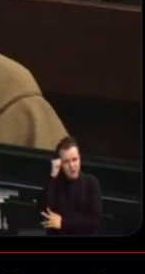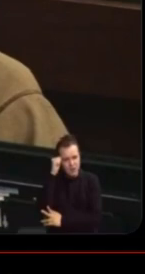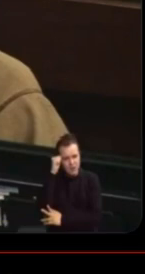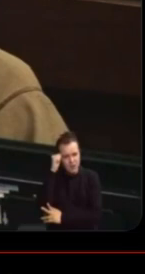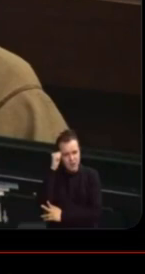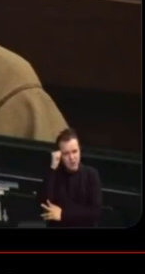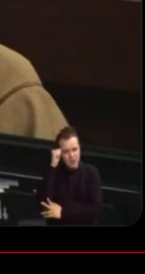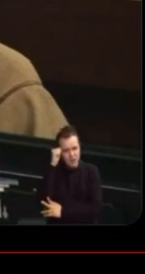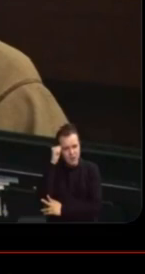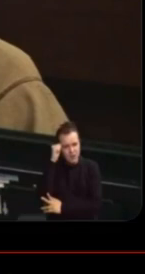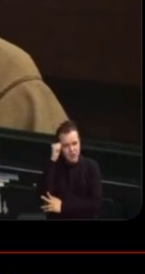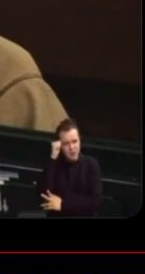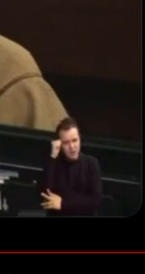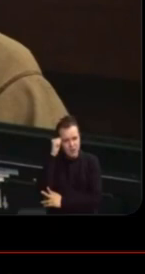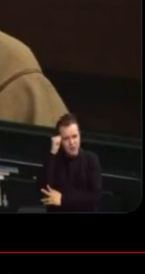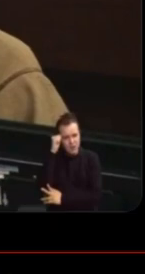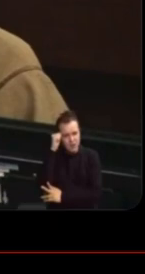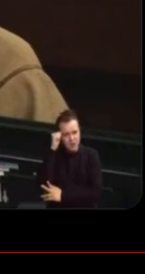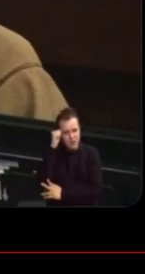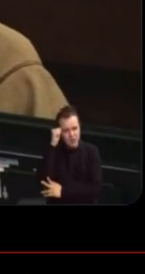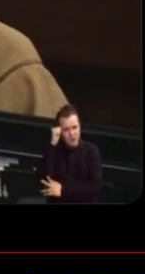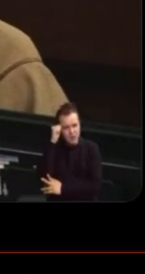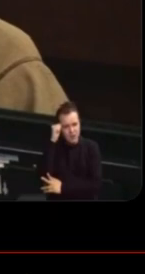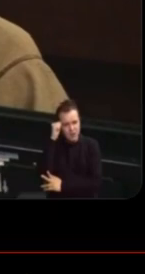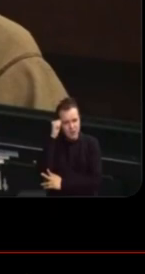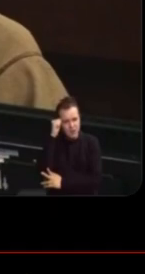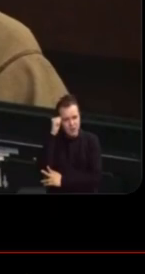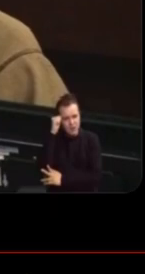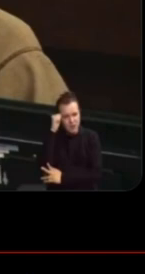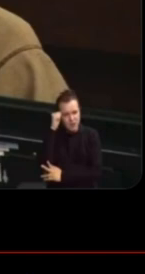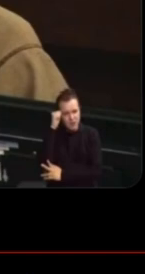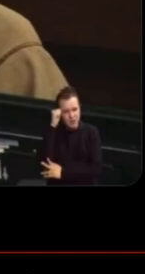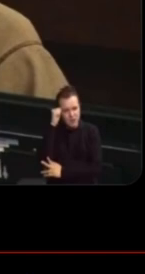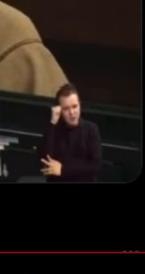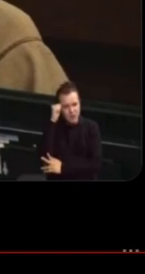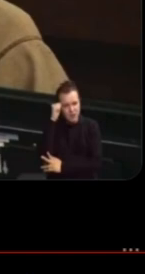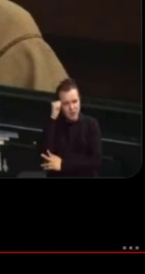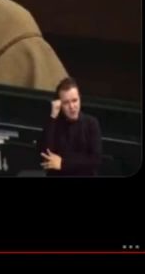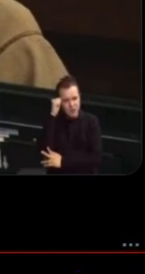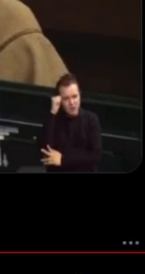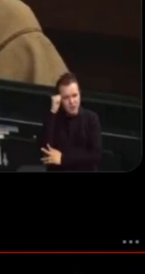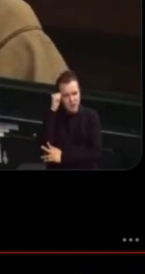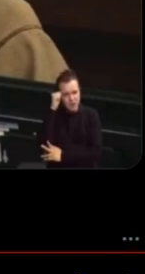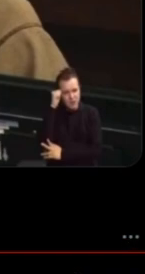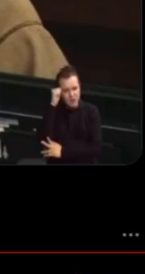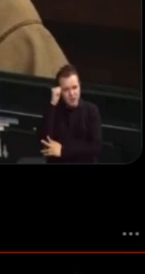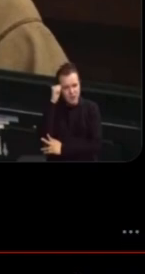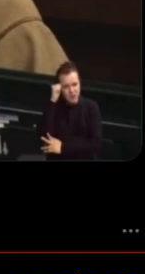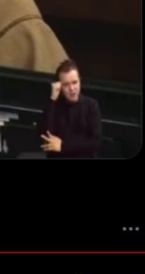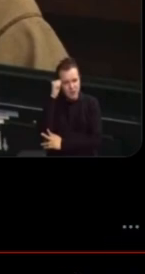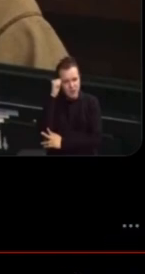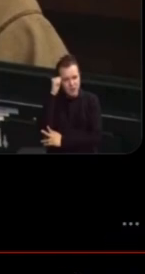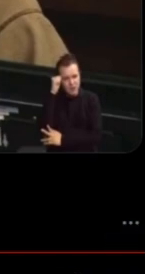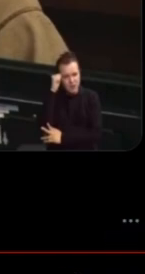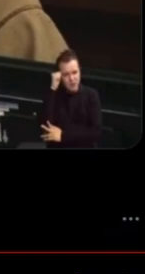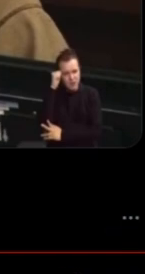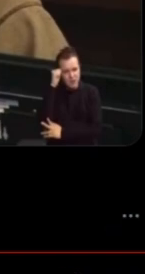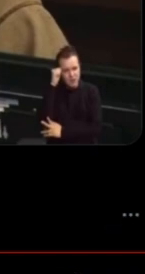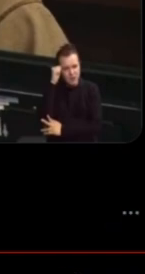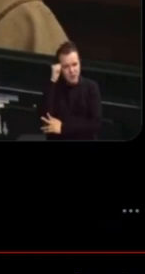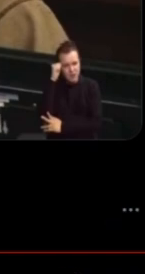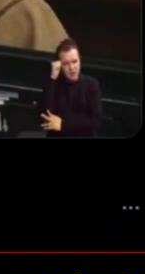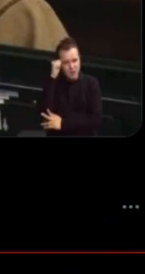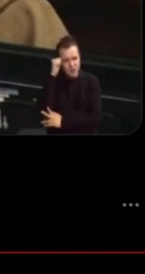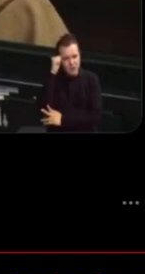los defensores, no de los derechos humanos, de la anarquía de los izquierdos humanos, va a terminar disolviendo